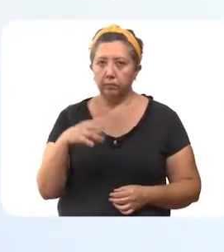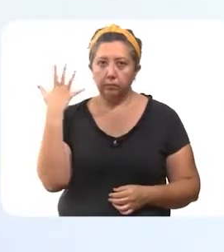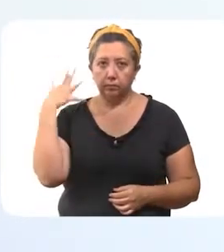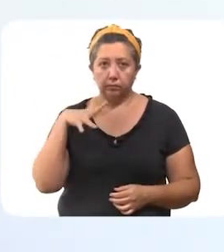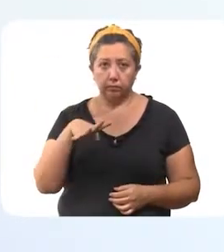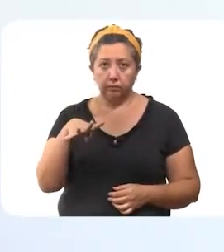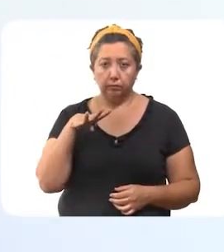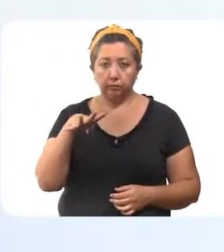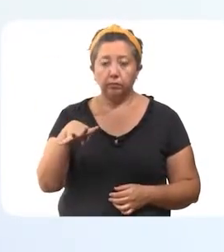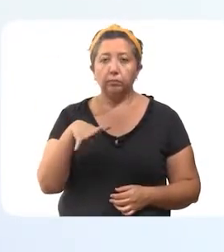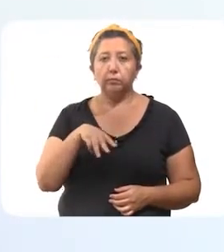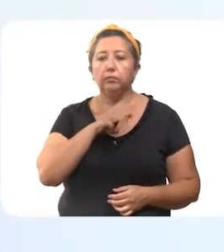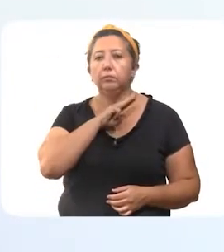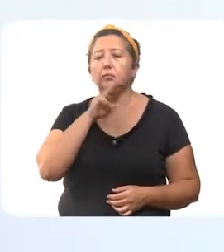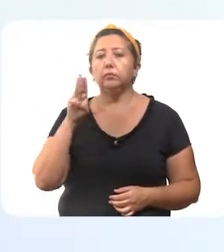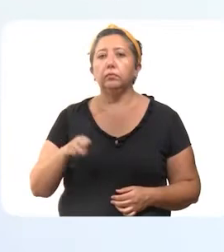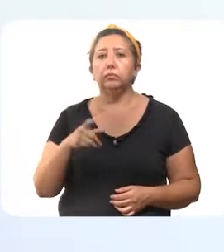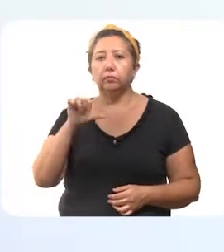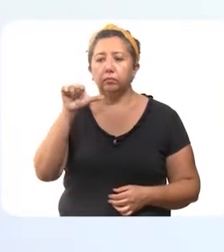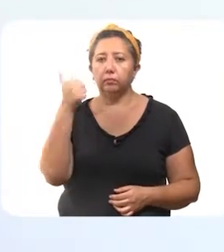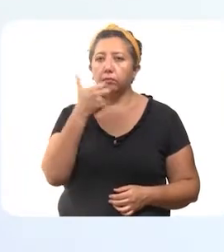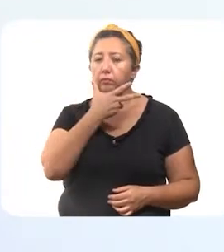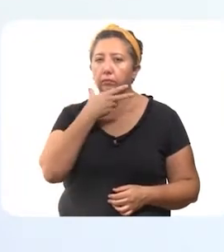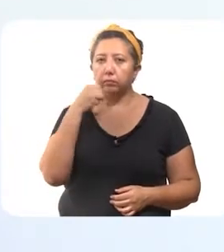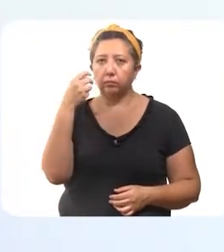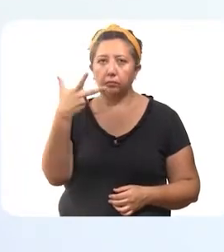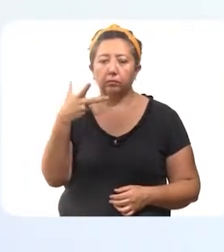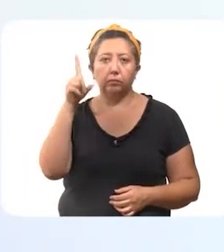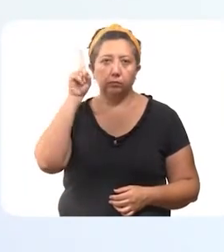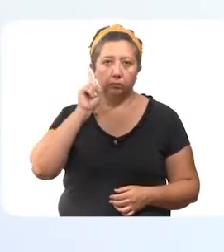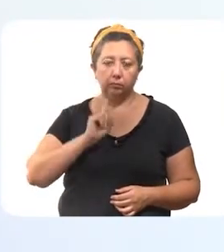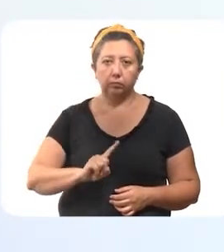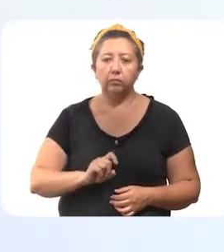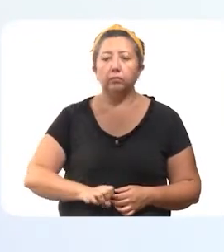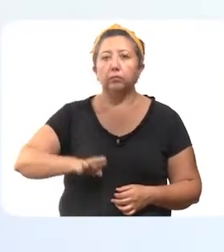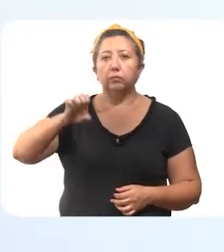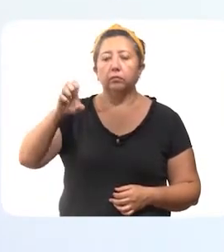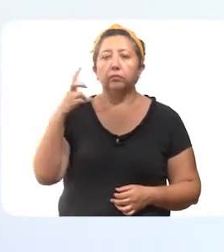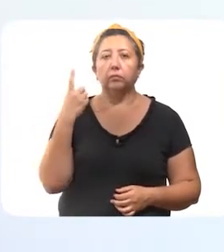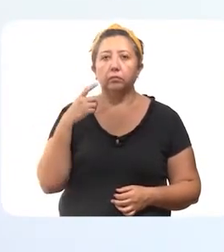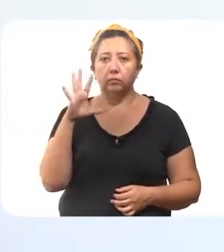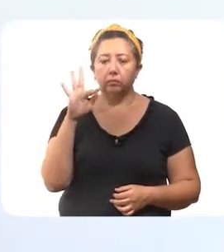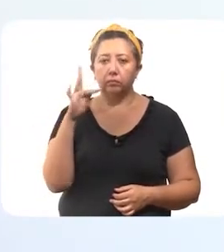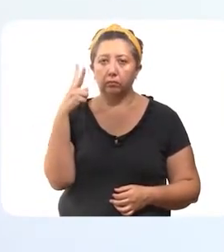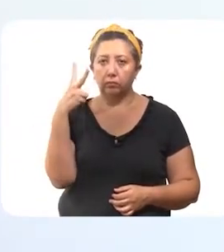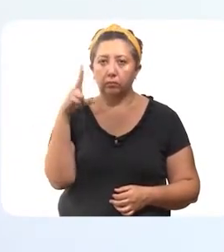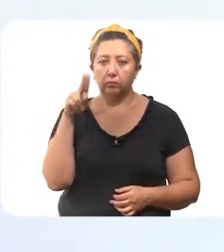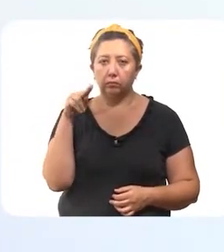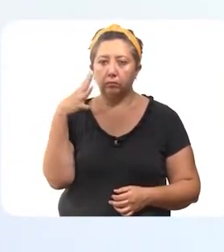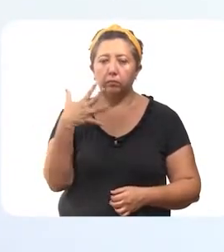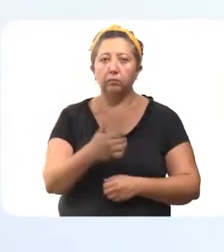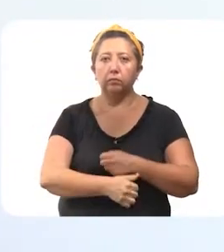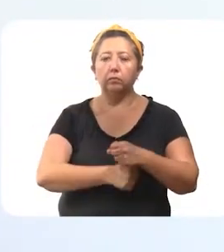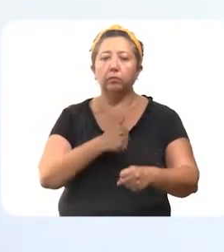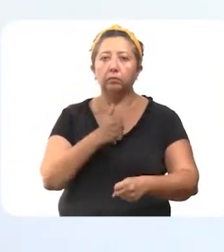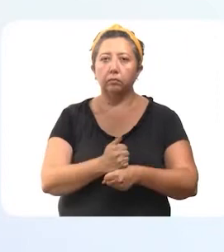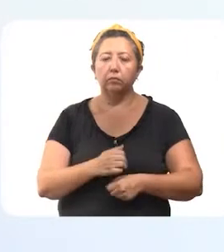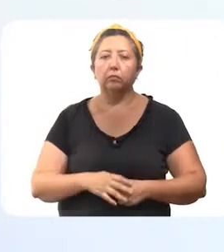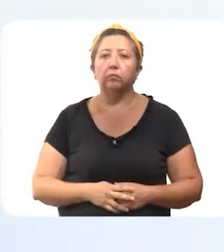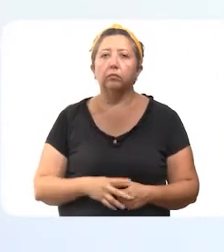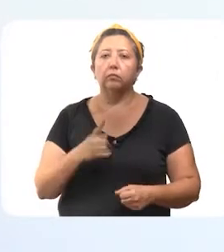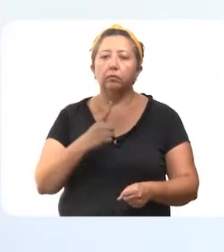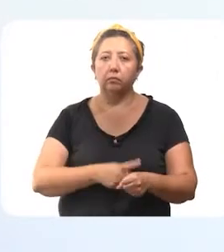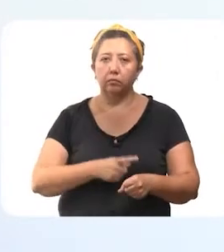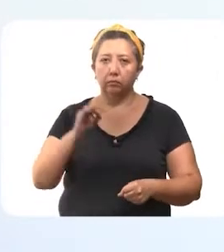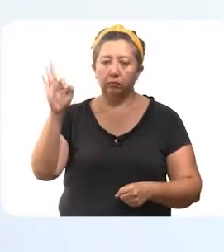de 19 fallecimientos, son 11 hombres y 8 mujeres, de un rango de edad de 42 a 85 años.